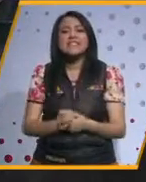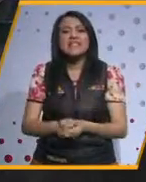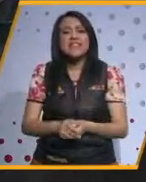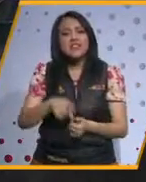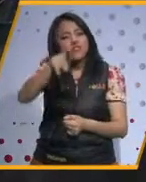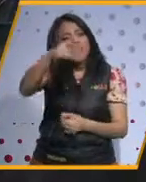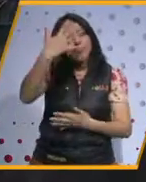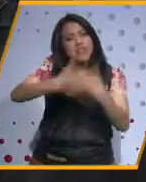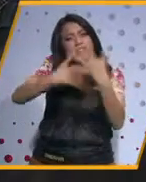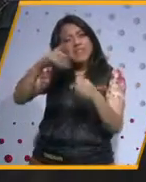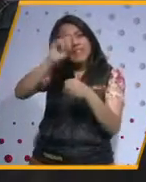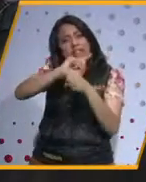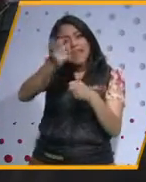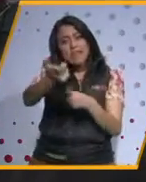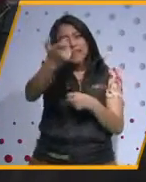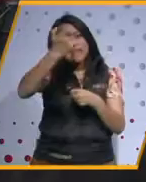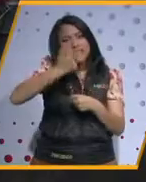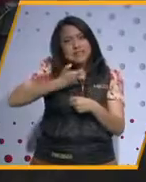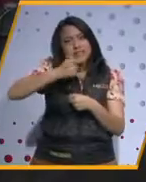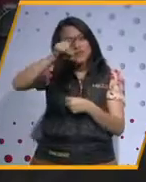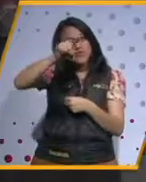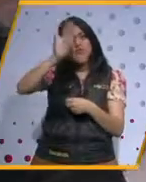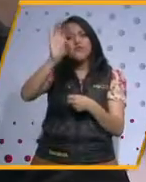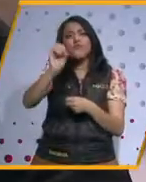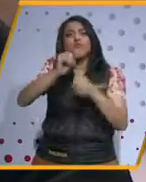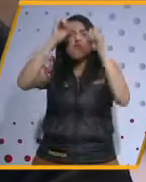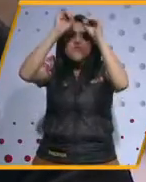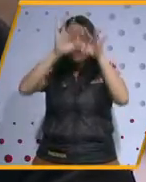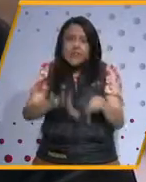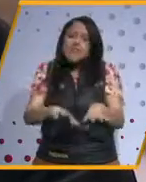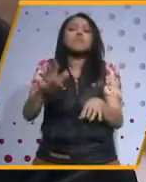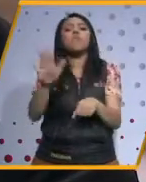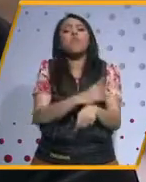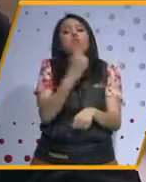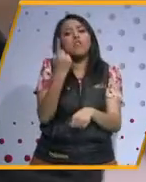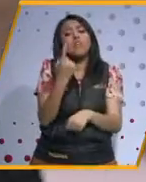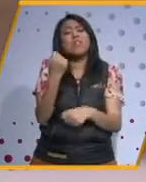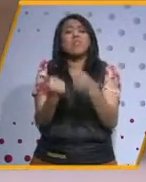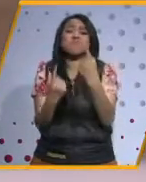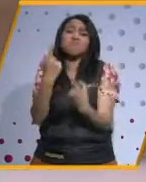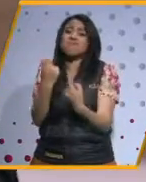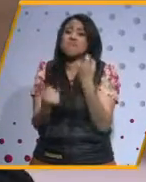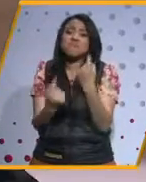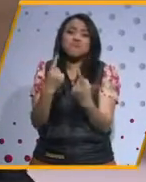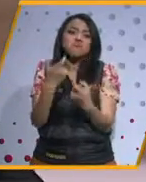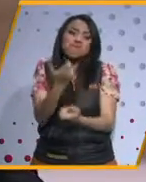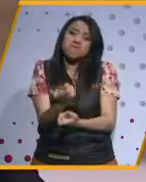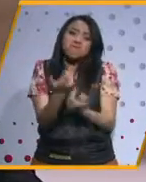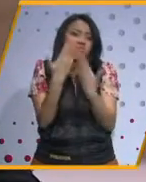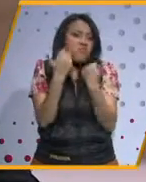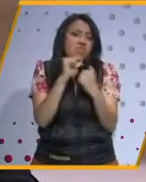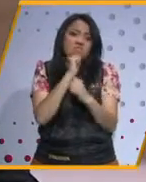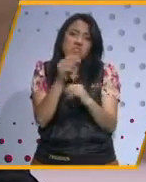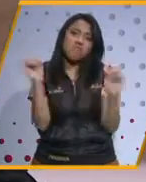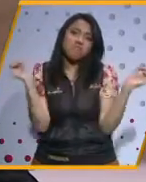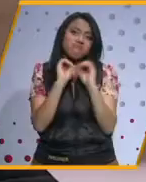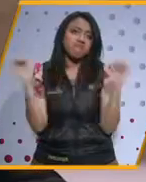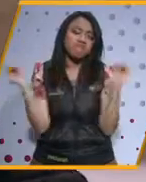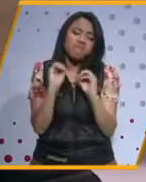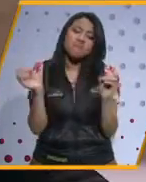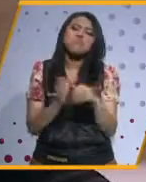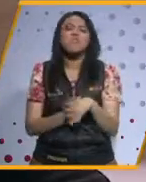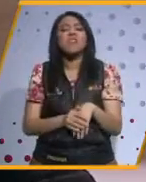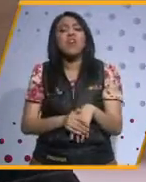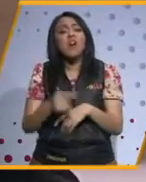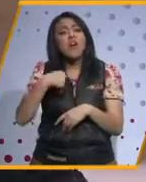quincena, sepa que tiene una bendición tremenda, porque hay muchos mexicanos que están viendo si la van a cobrar. La situación, uno dice, es que